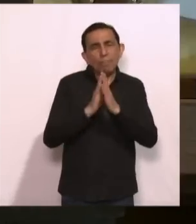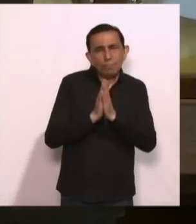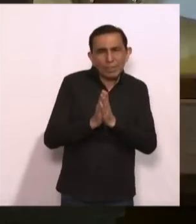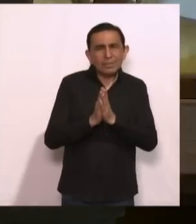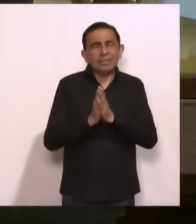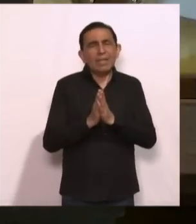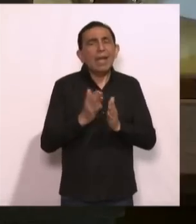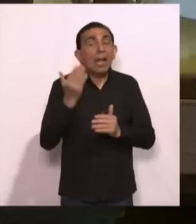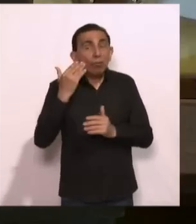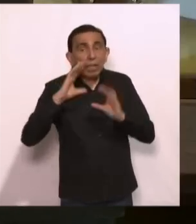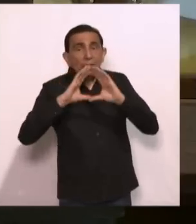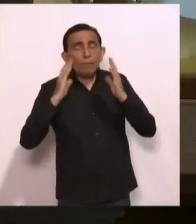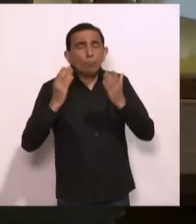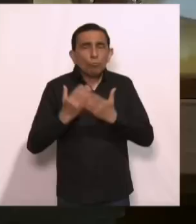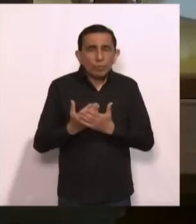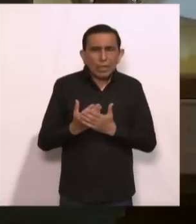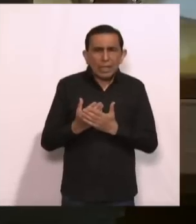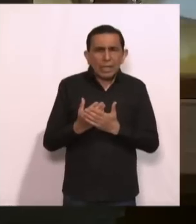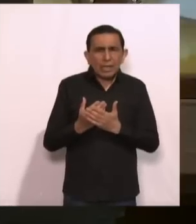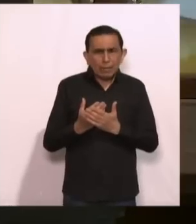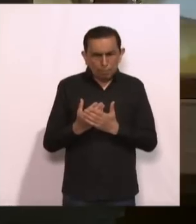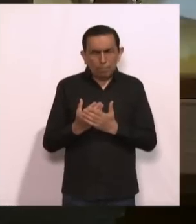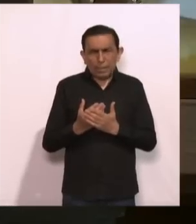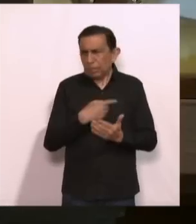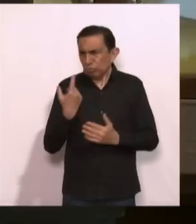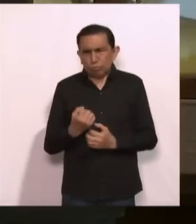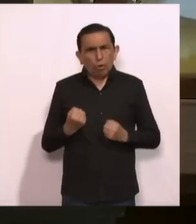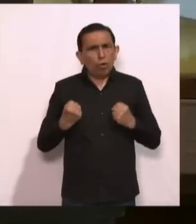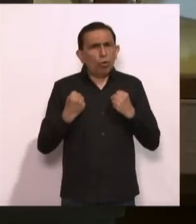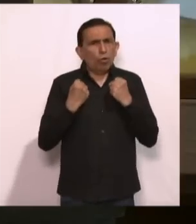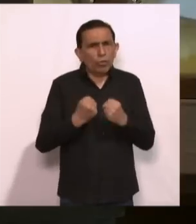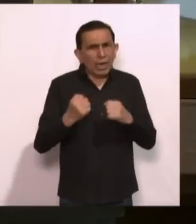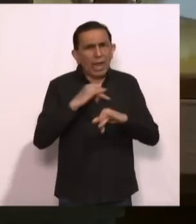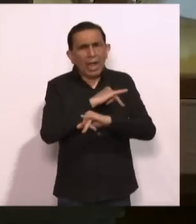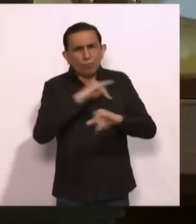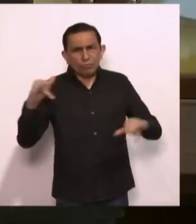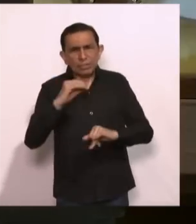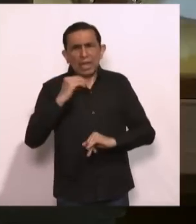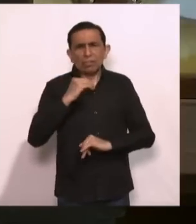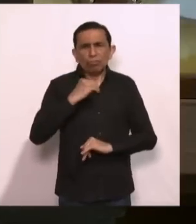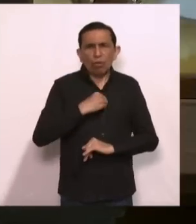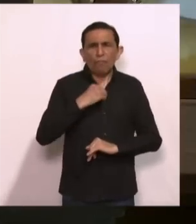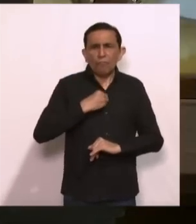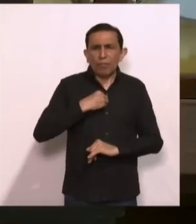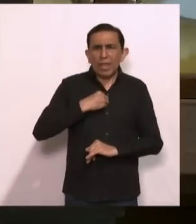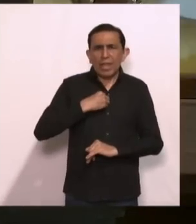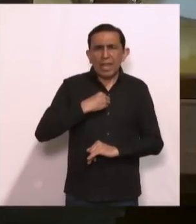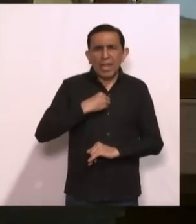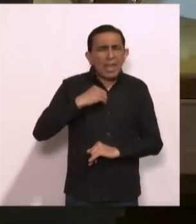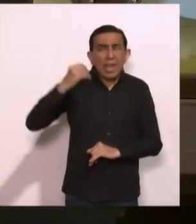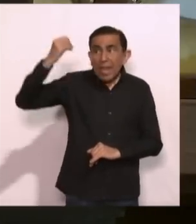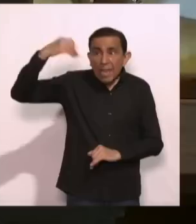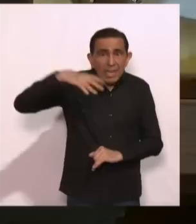social, para que no nos falte el coraje para hacer un anuncio de fe que ilumine las situaciones